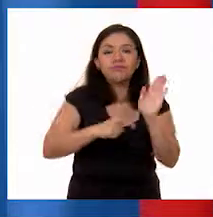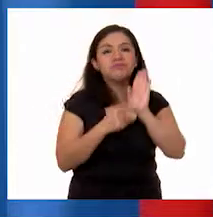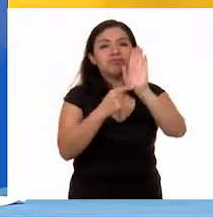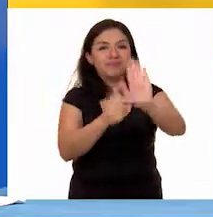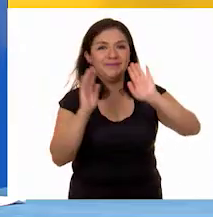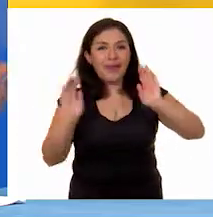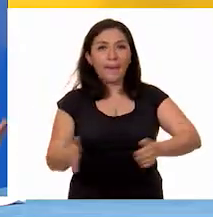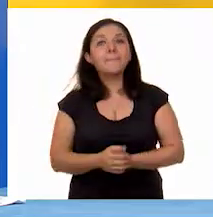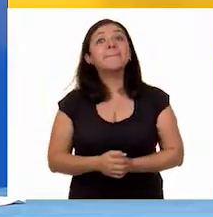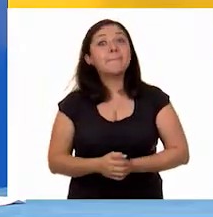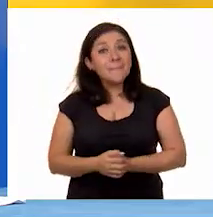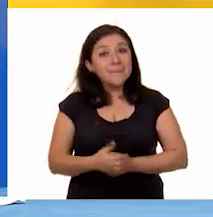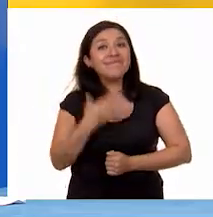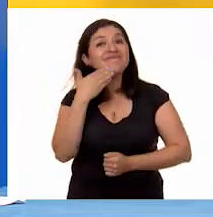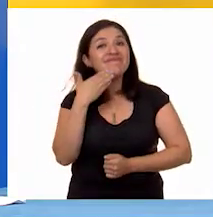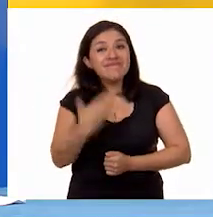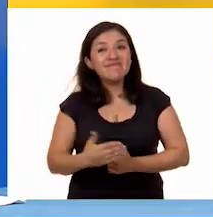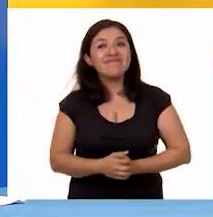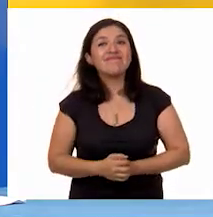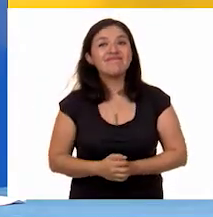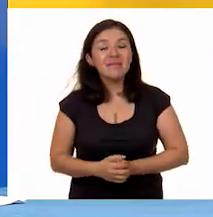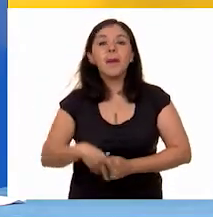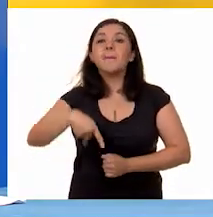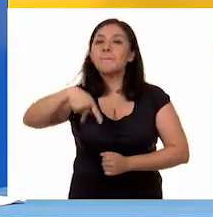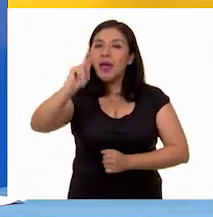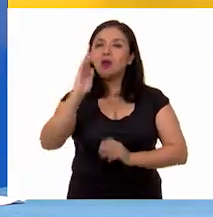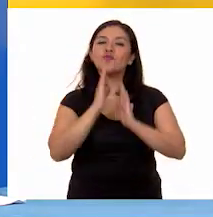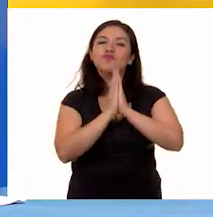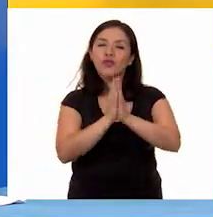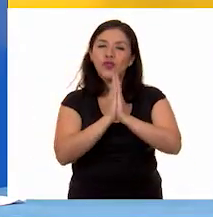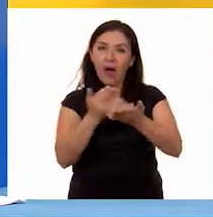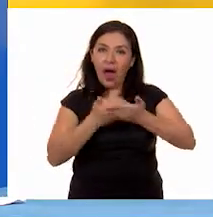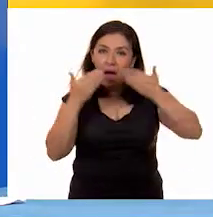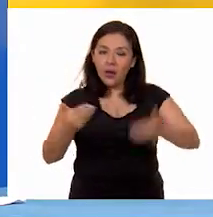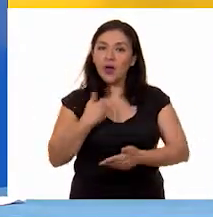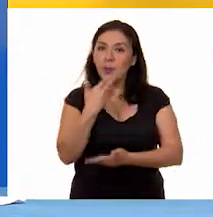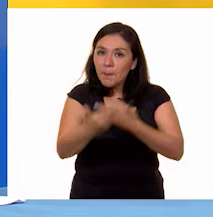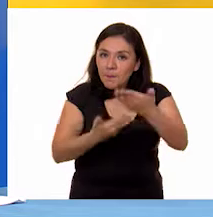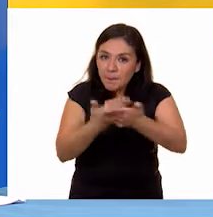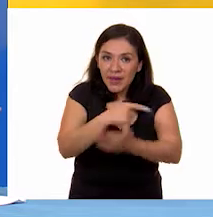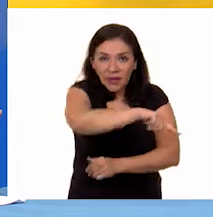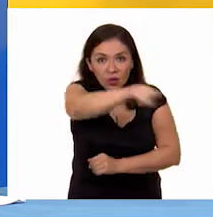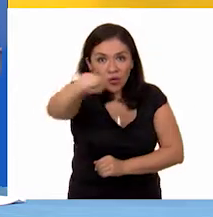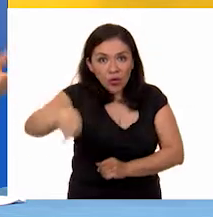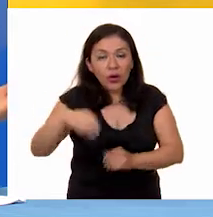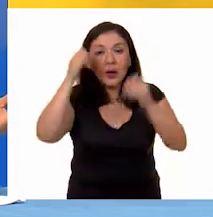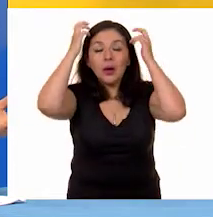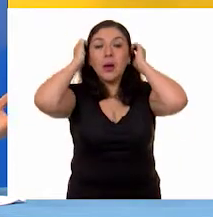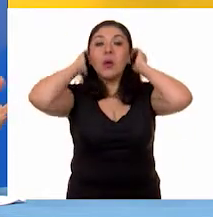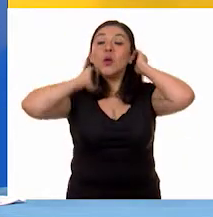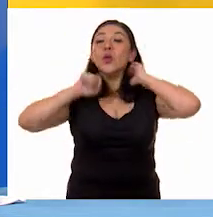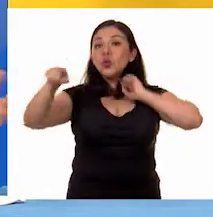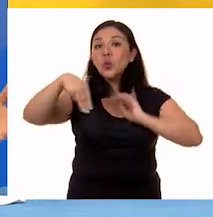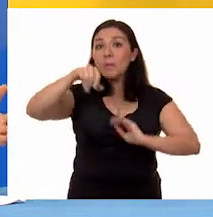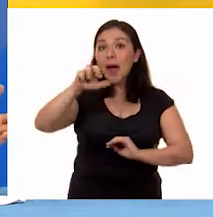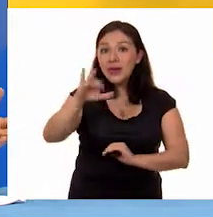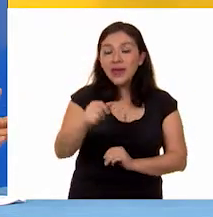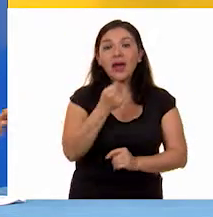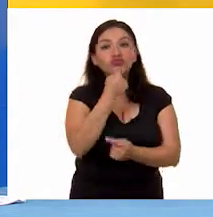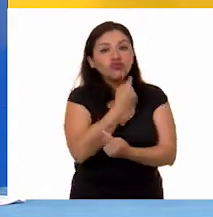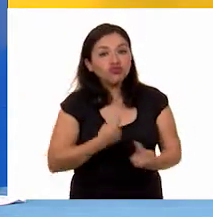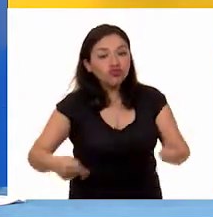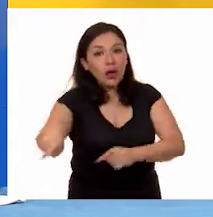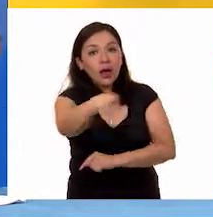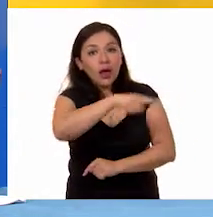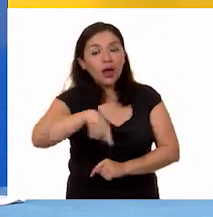Muy bien, pero les voy a pedir a ustedes, a María, niños, niñas en